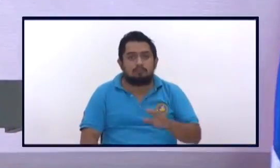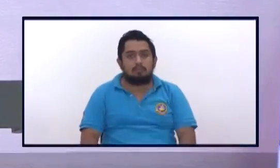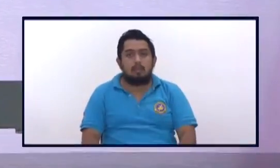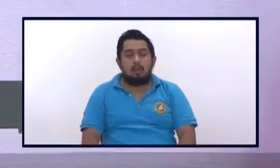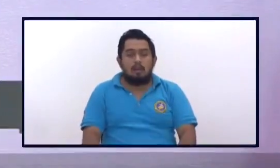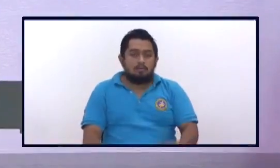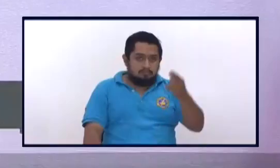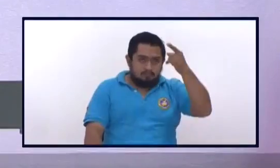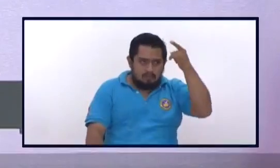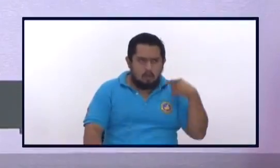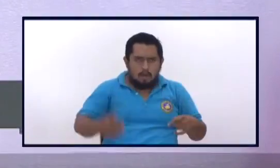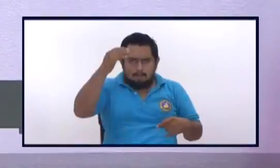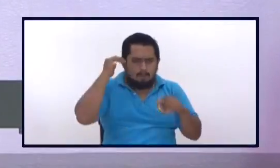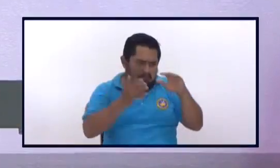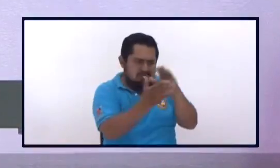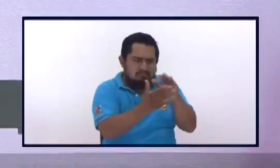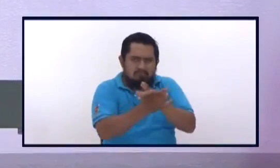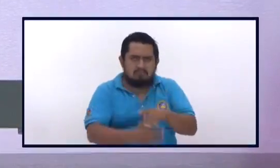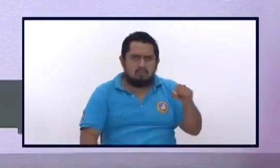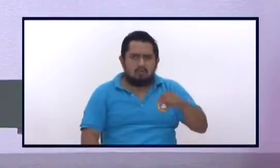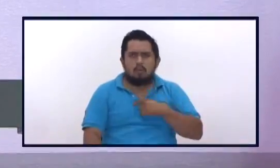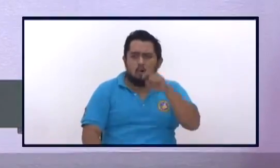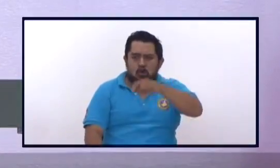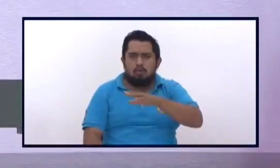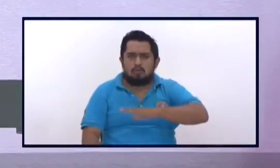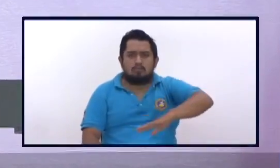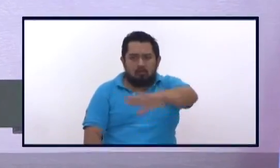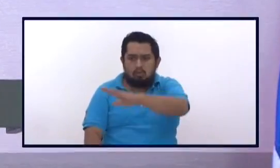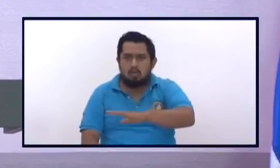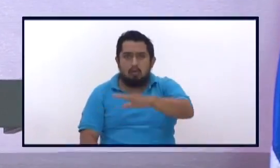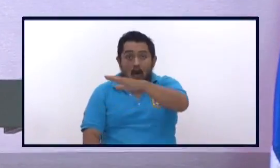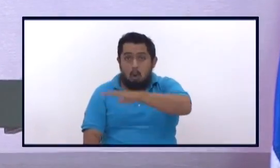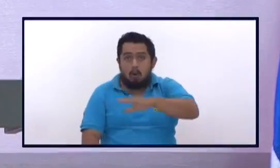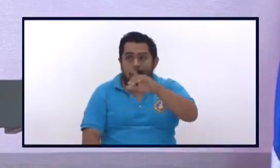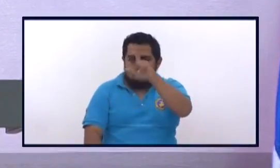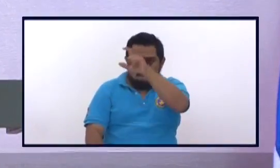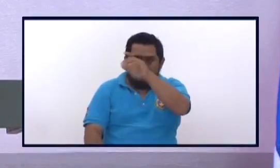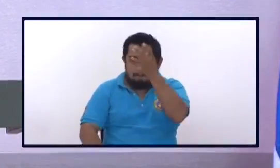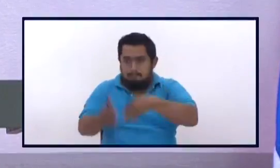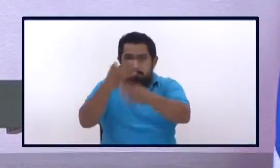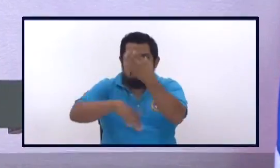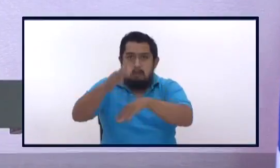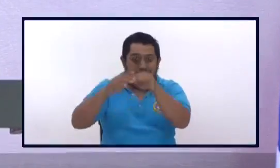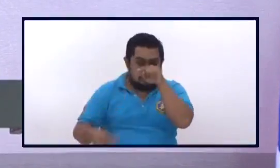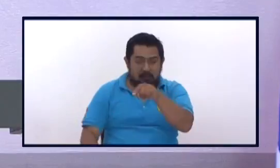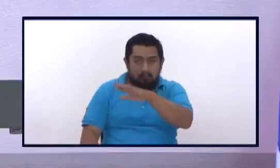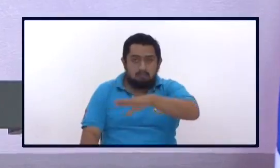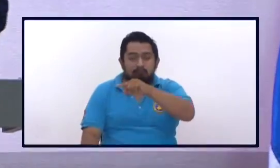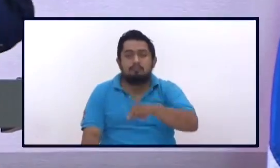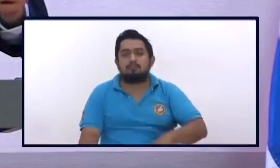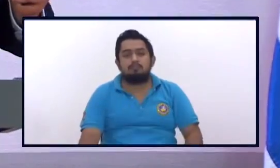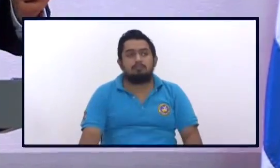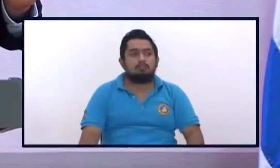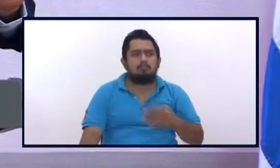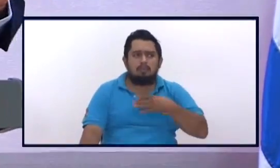pareja hace mucho tiempo no existían tantos hoteles de playa hoy se llama surf city y no hay nadie pero yo